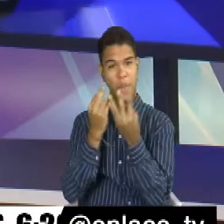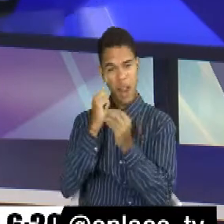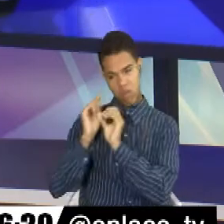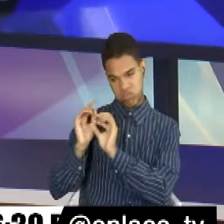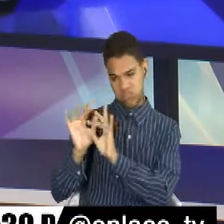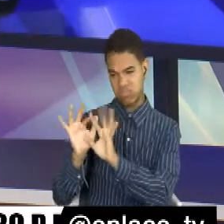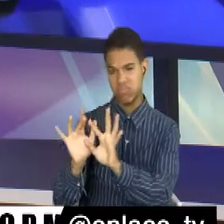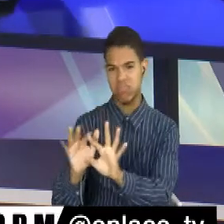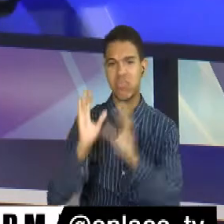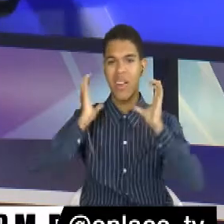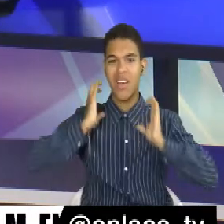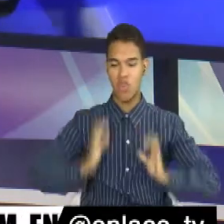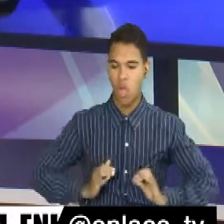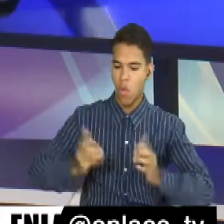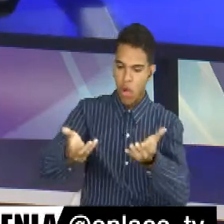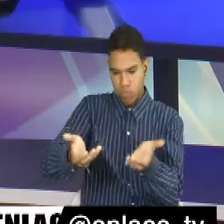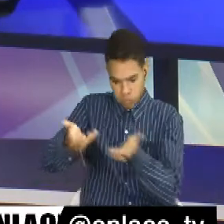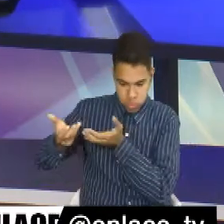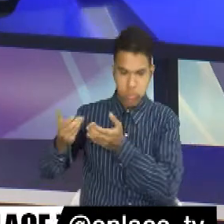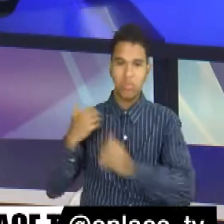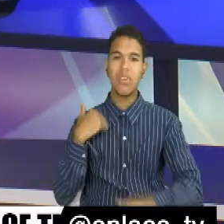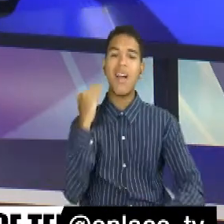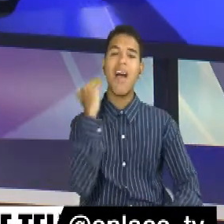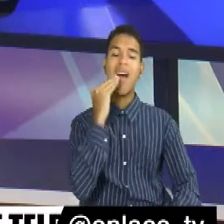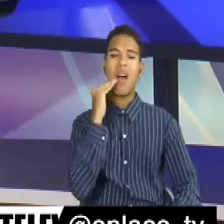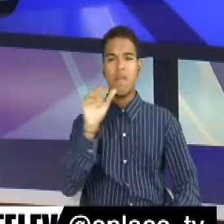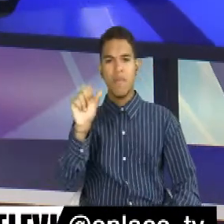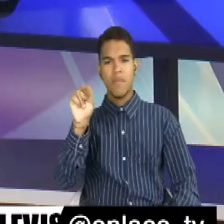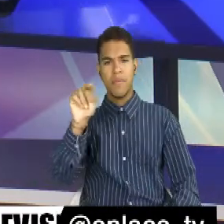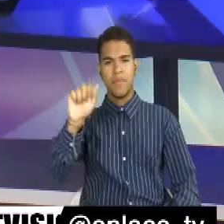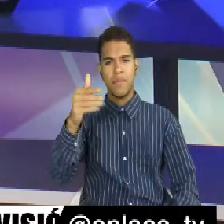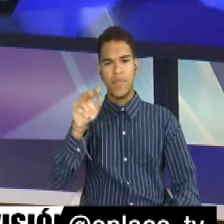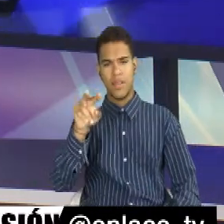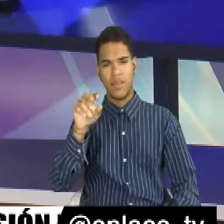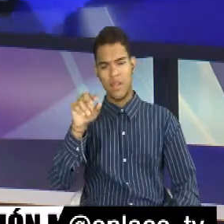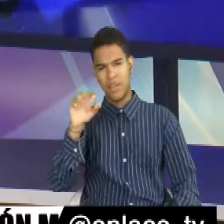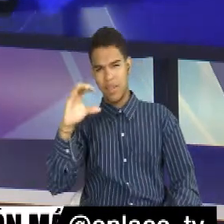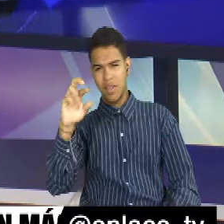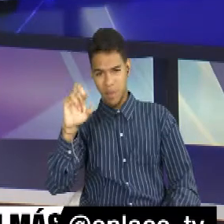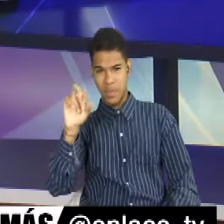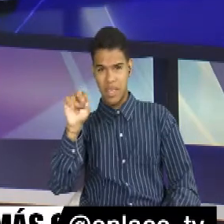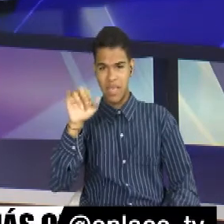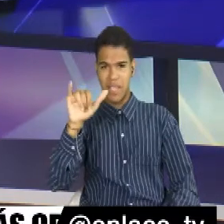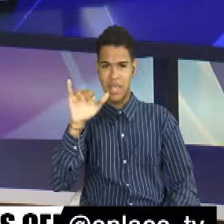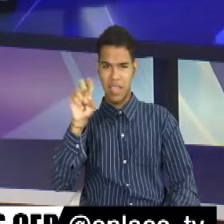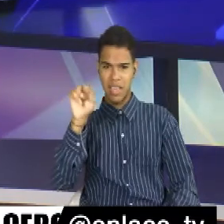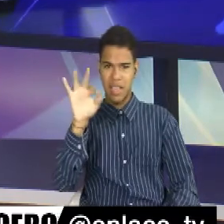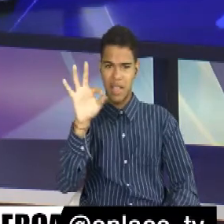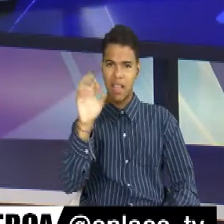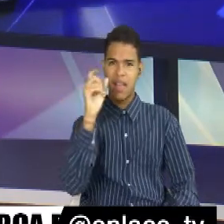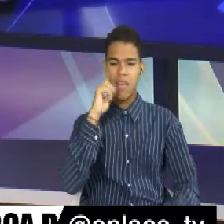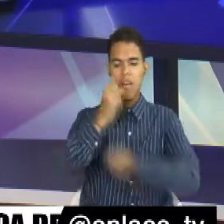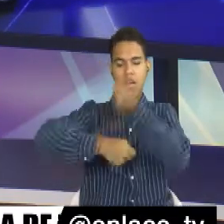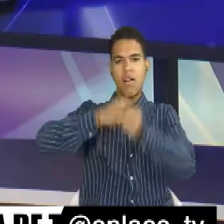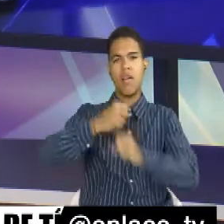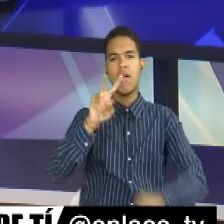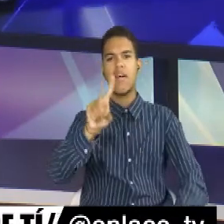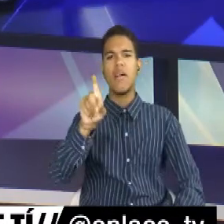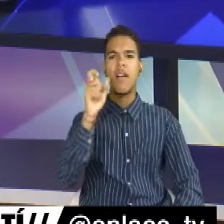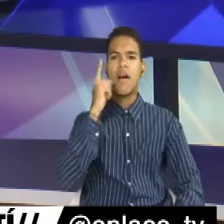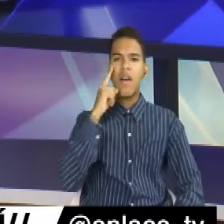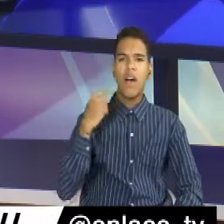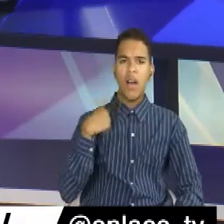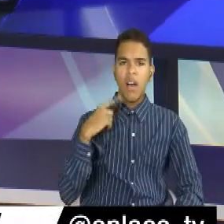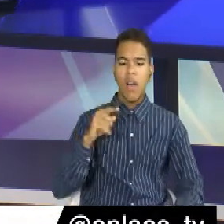cuerpo de la víctima. Una conocida de Ana Mildred Pimiento, de 23 años de edad, logró contactarlos después de varios días del trágico